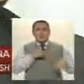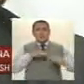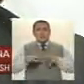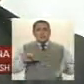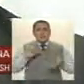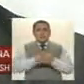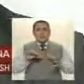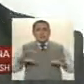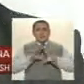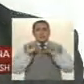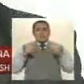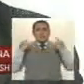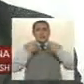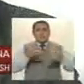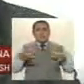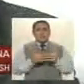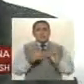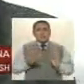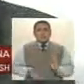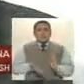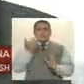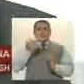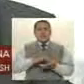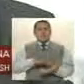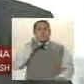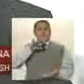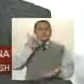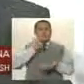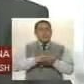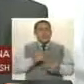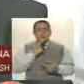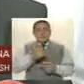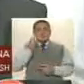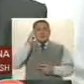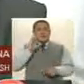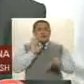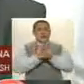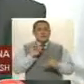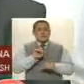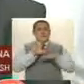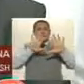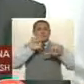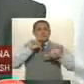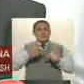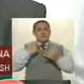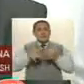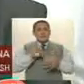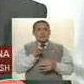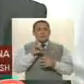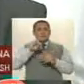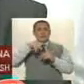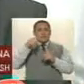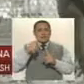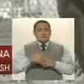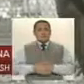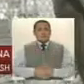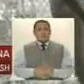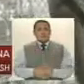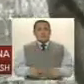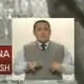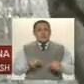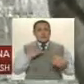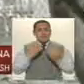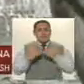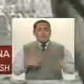que estas infracciones se eleven hasta el máximo que considera la ley de 10.000 unidades impositivas tributarias. De